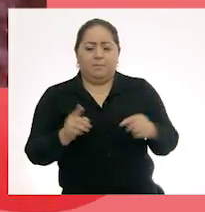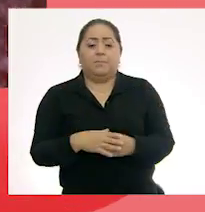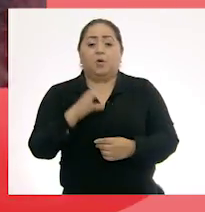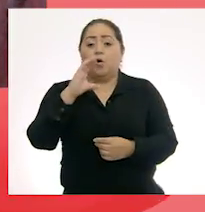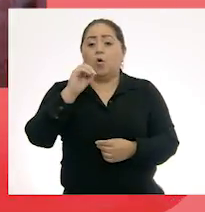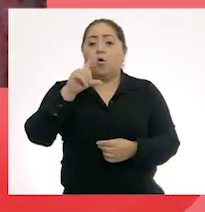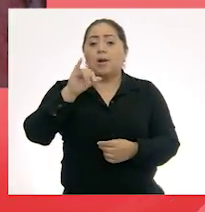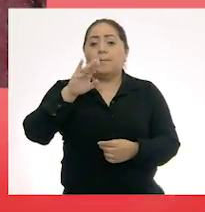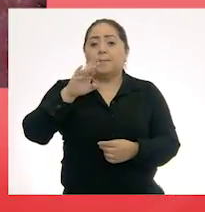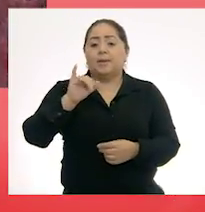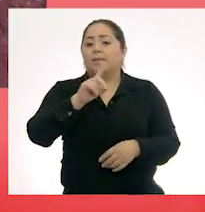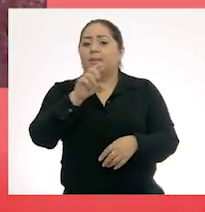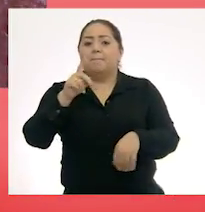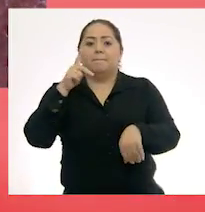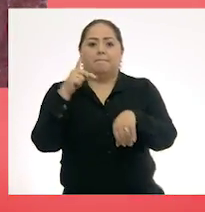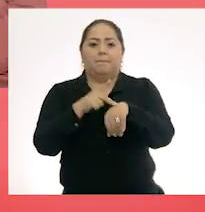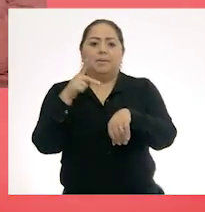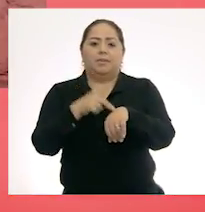colibrí de piedra.